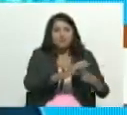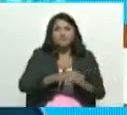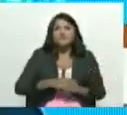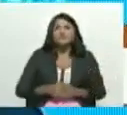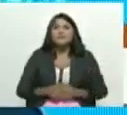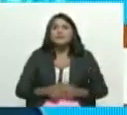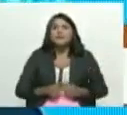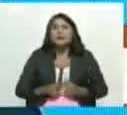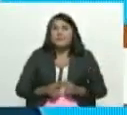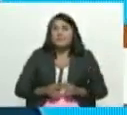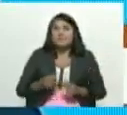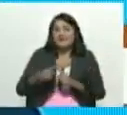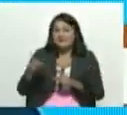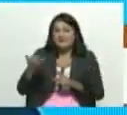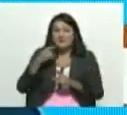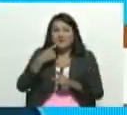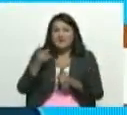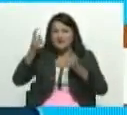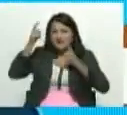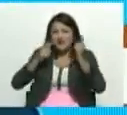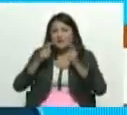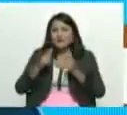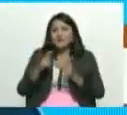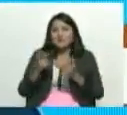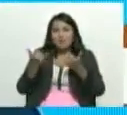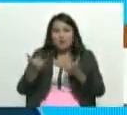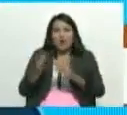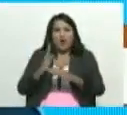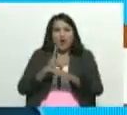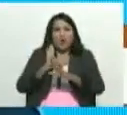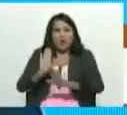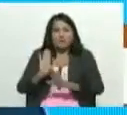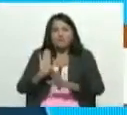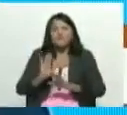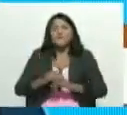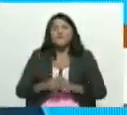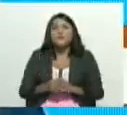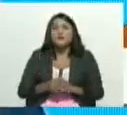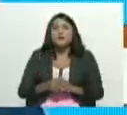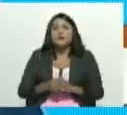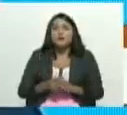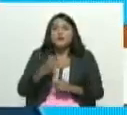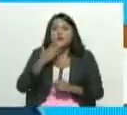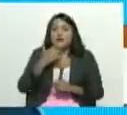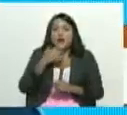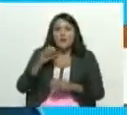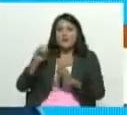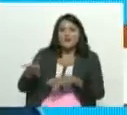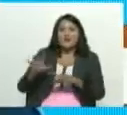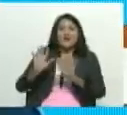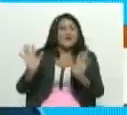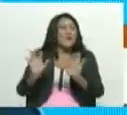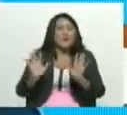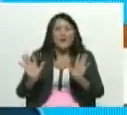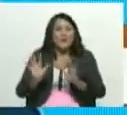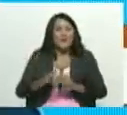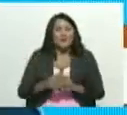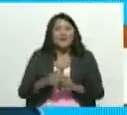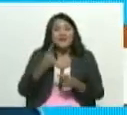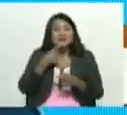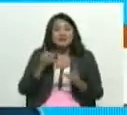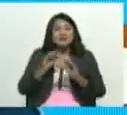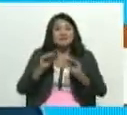este por ahora no era para nada una capitulación sino todo lo contrario era un grito